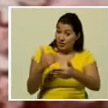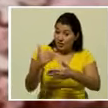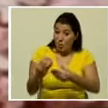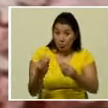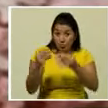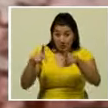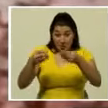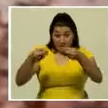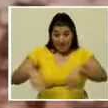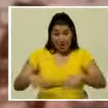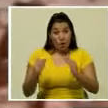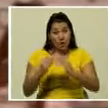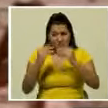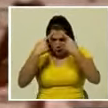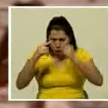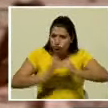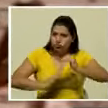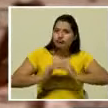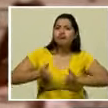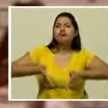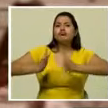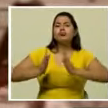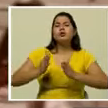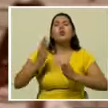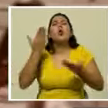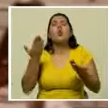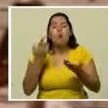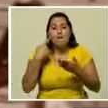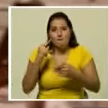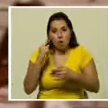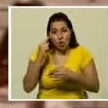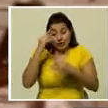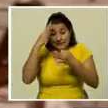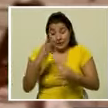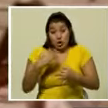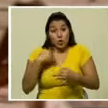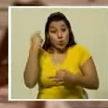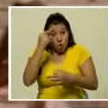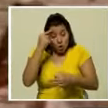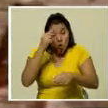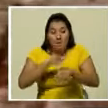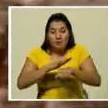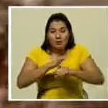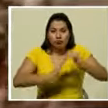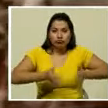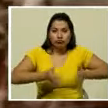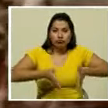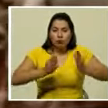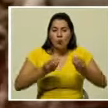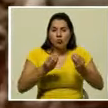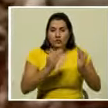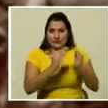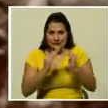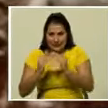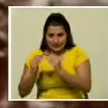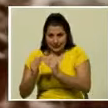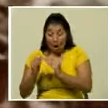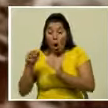sin vivienda la recuperaron gracias a las políticas del gobierno que reconstruyó muchas de las casas. Aunque hoy se